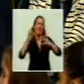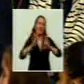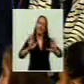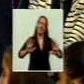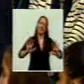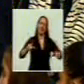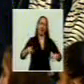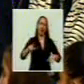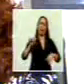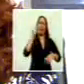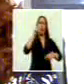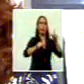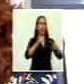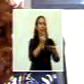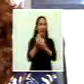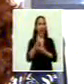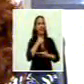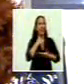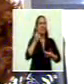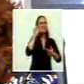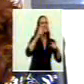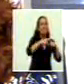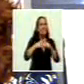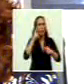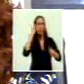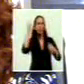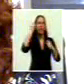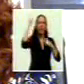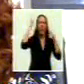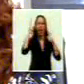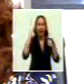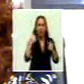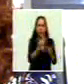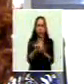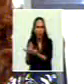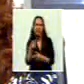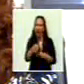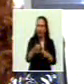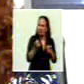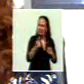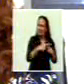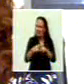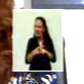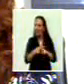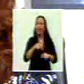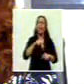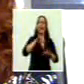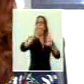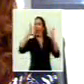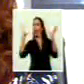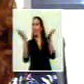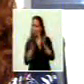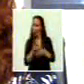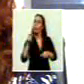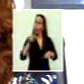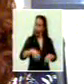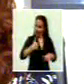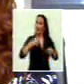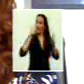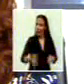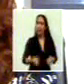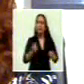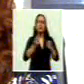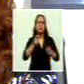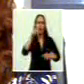propuestas, debatamos ideas, el mundo y la Argentina fundamentalmente necesita de gente que esté preparada para